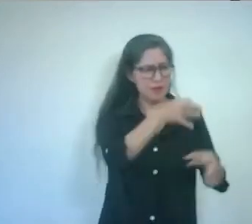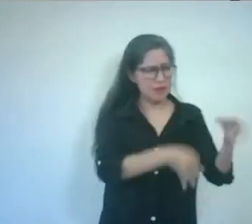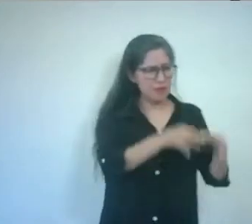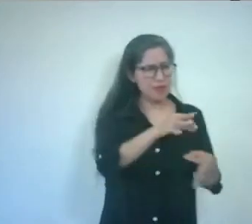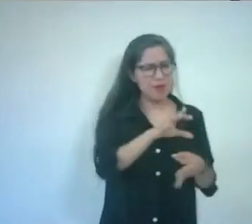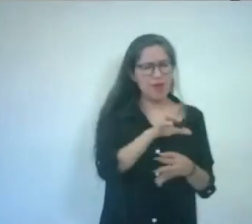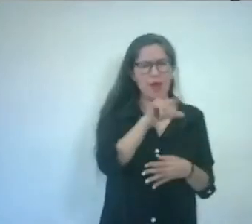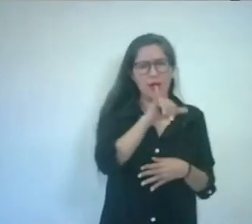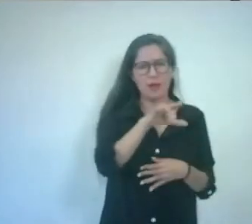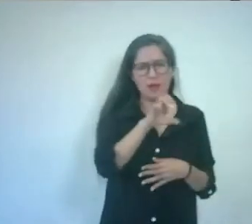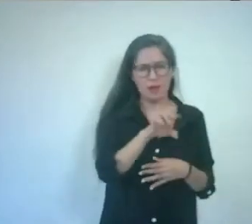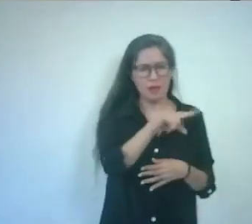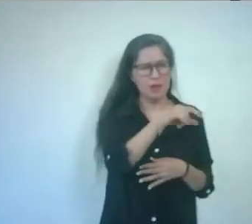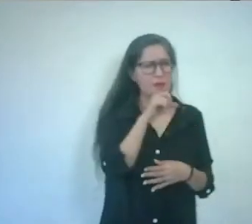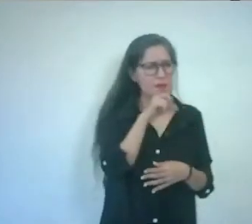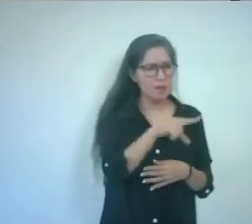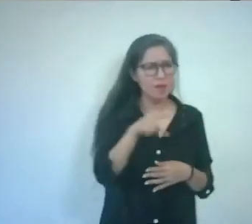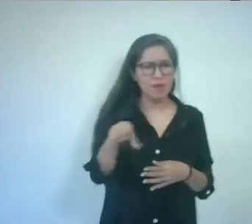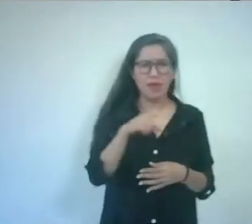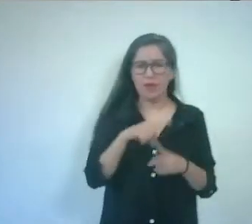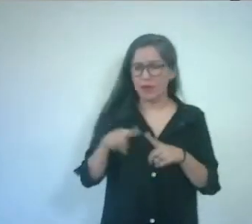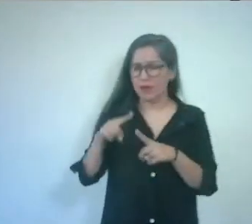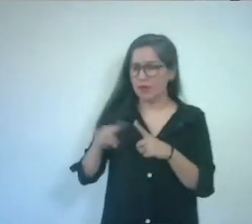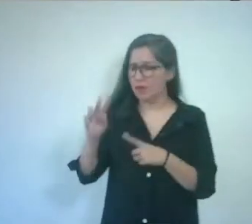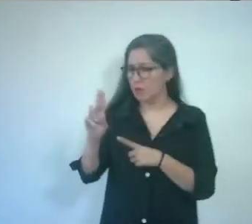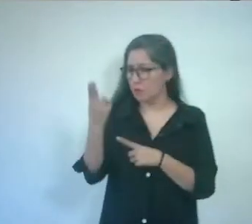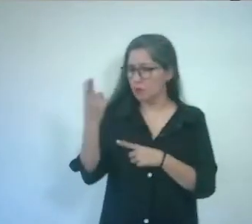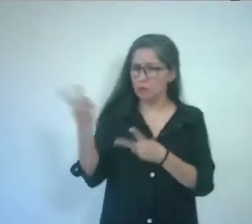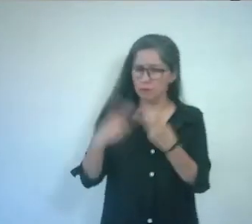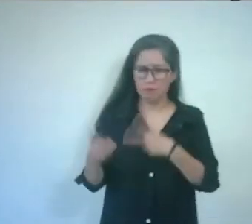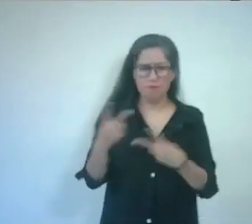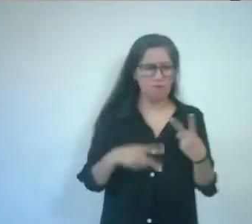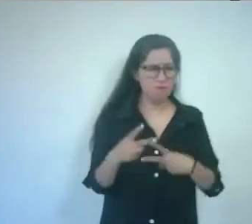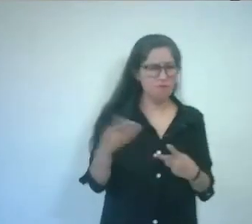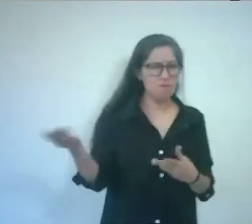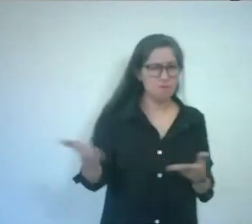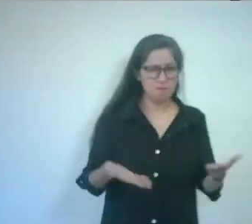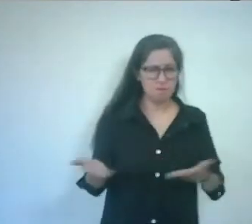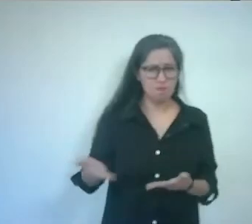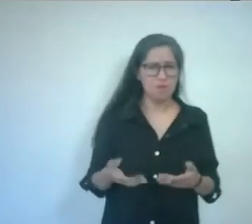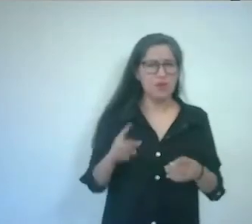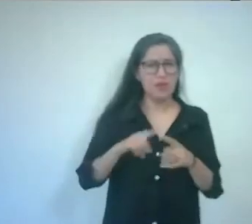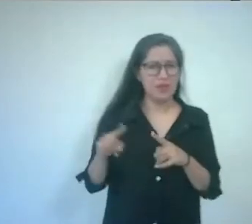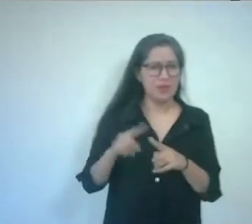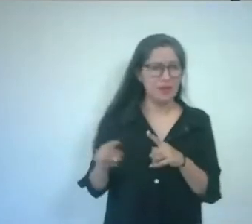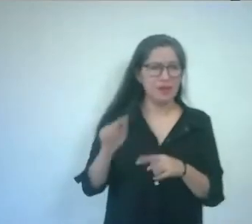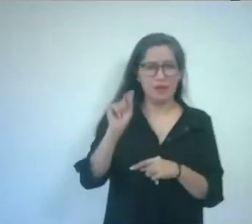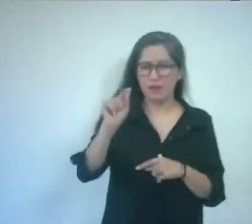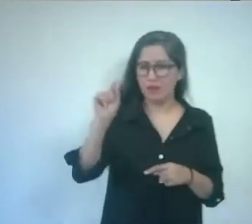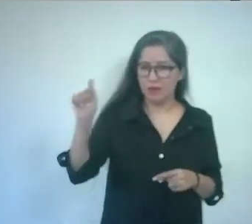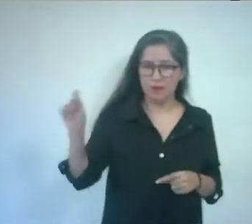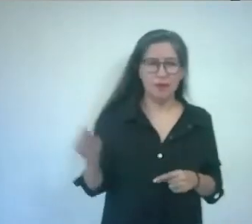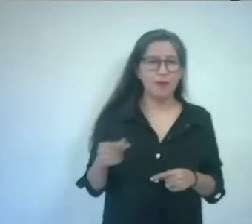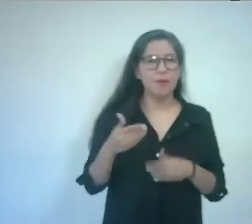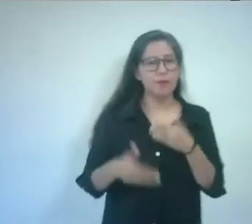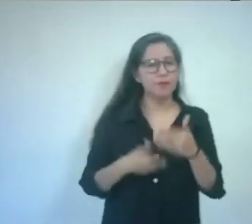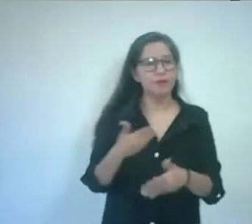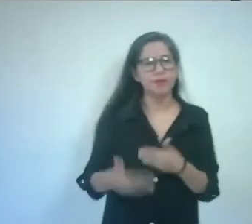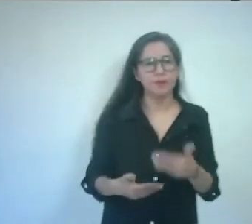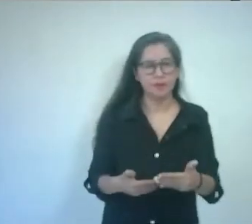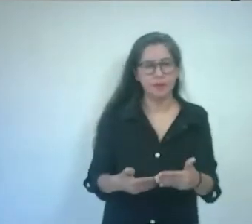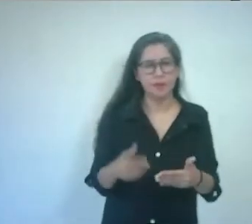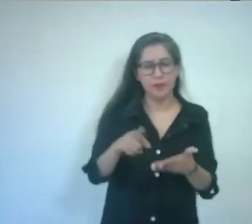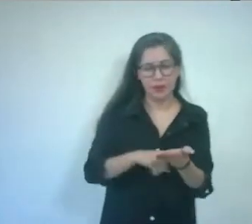de instituciones académicas que en diferentes puntos de este proceso electoral